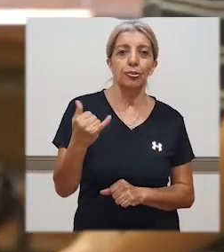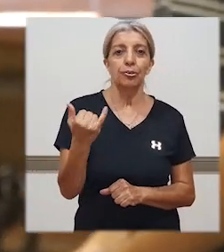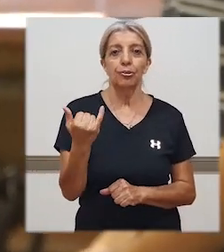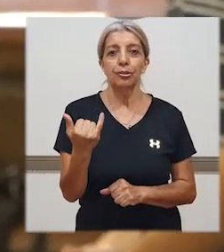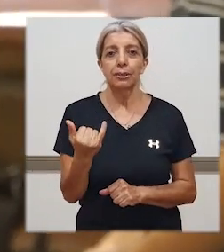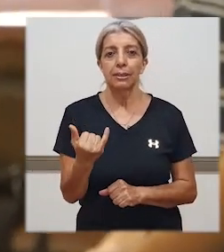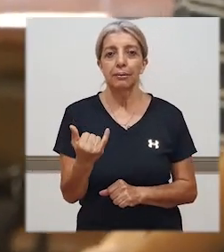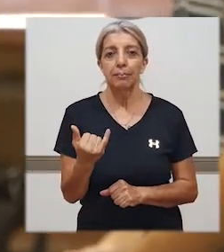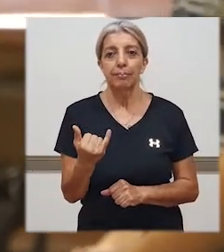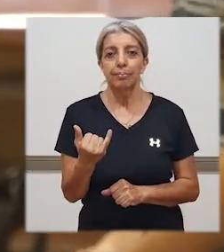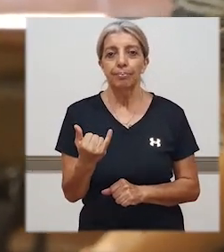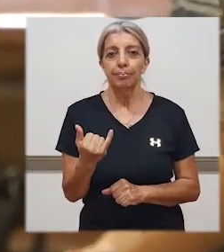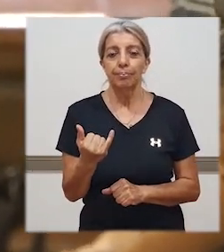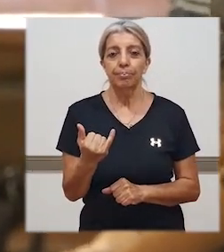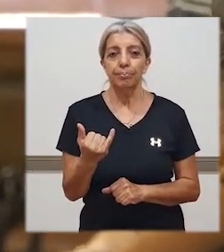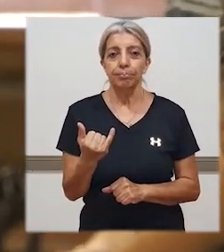de